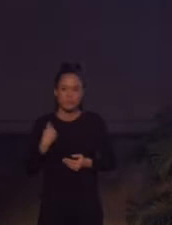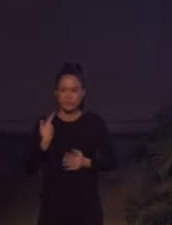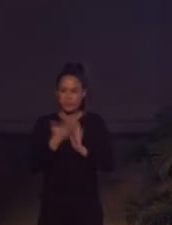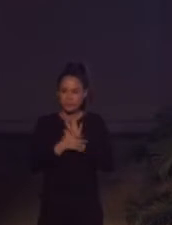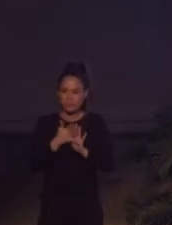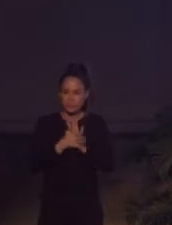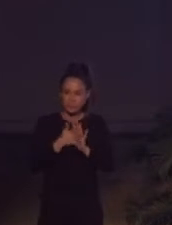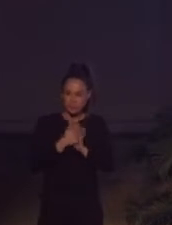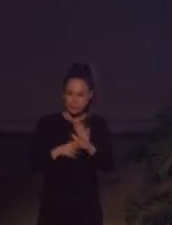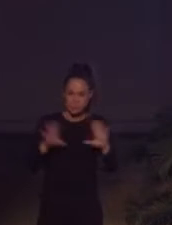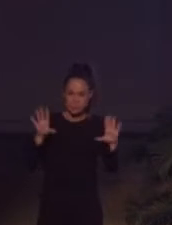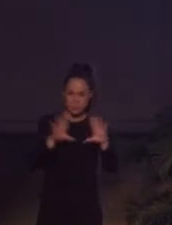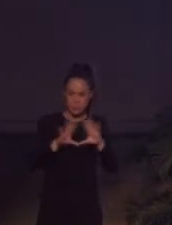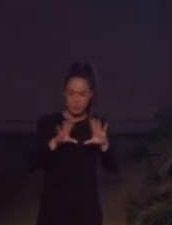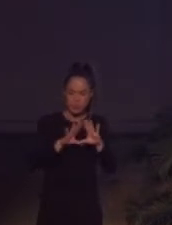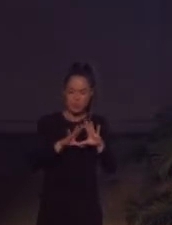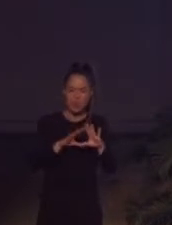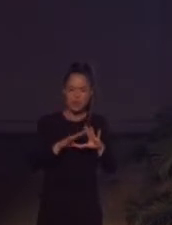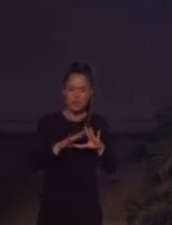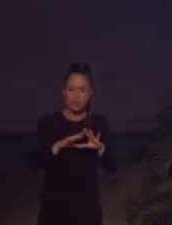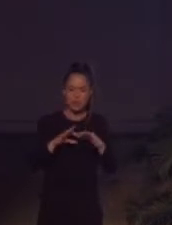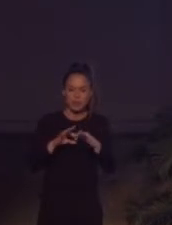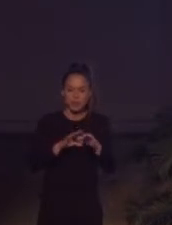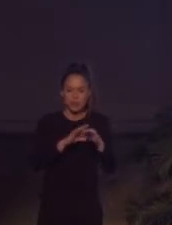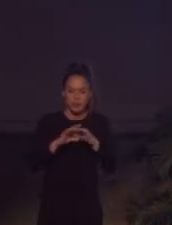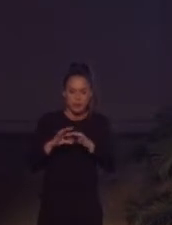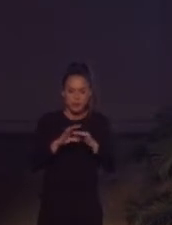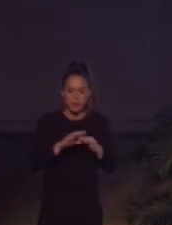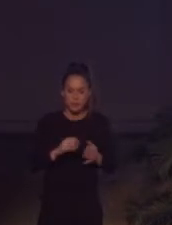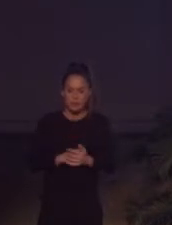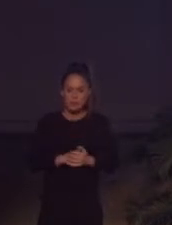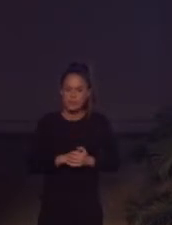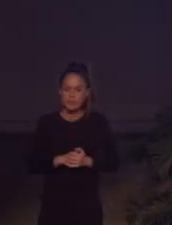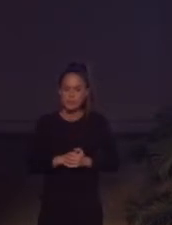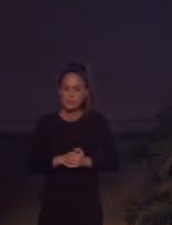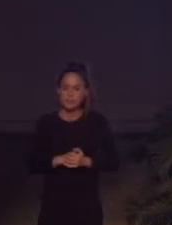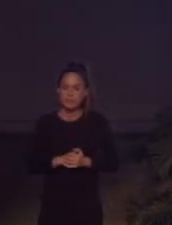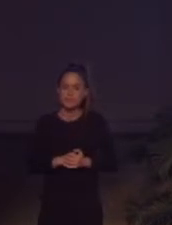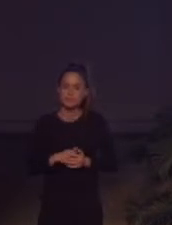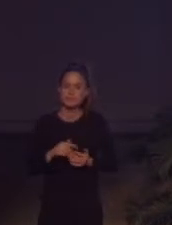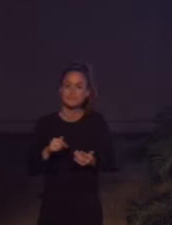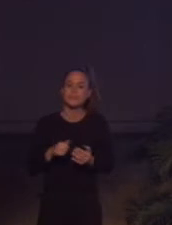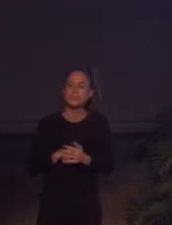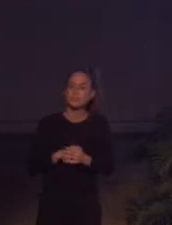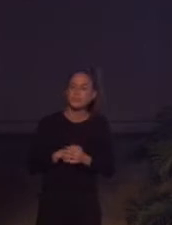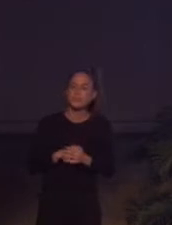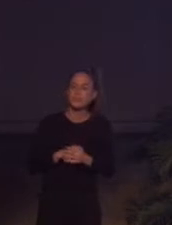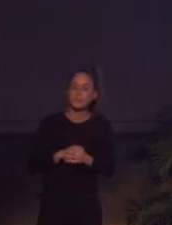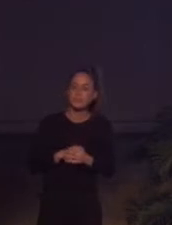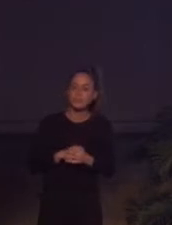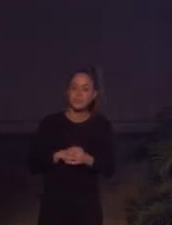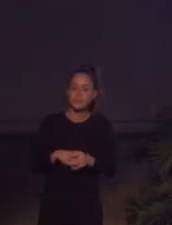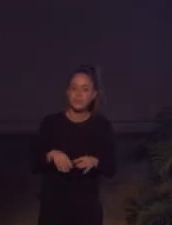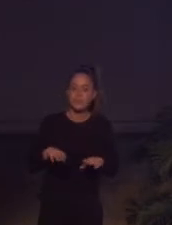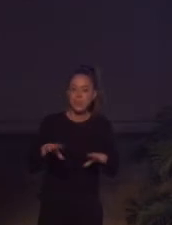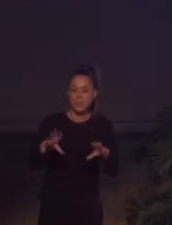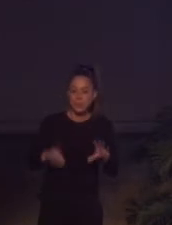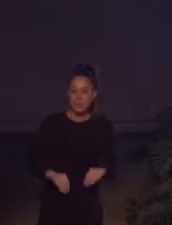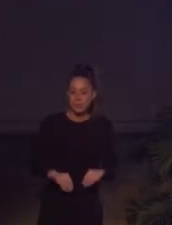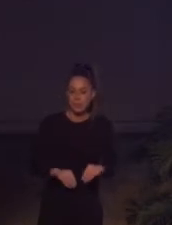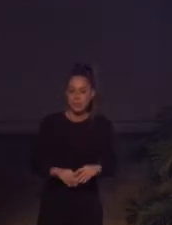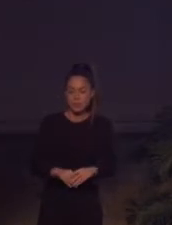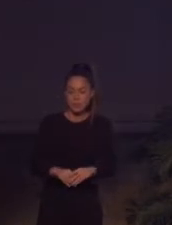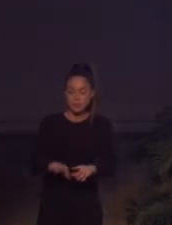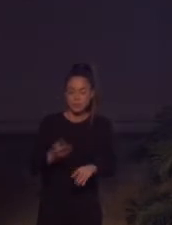un poco de conflictos, alianzas y tal. ¿Qué aporta el transfeminismo a todo esto, el antiespecismo o cómo confluyen? Hay una frase que a mí me